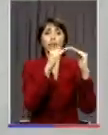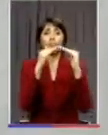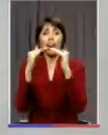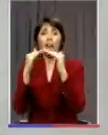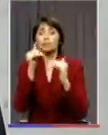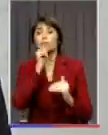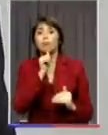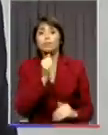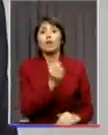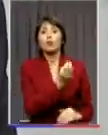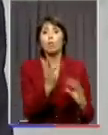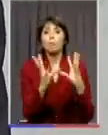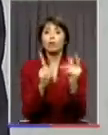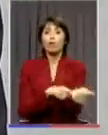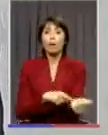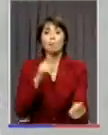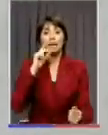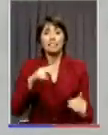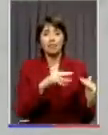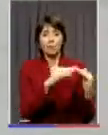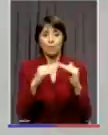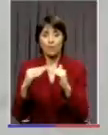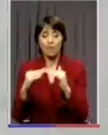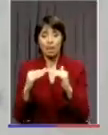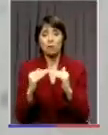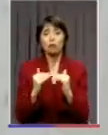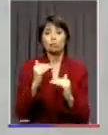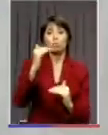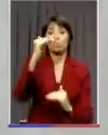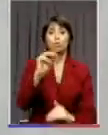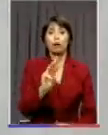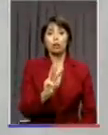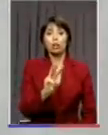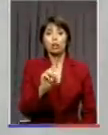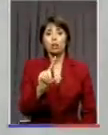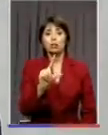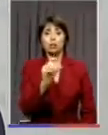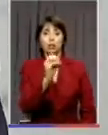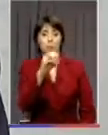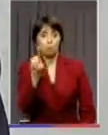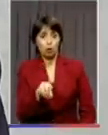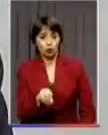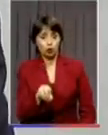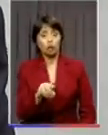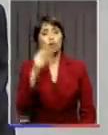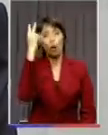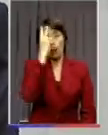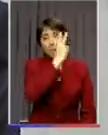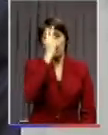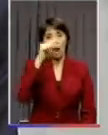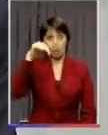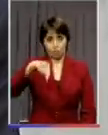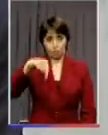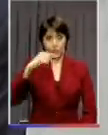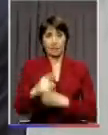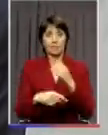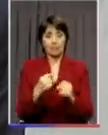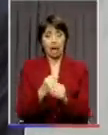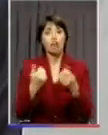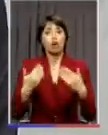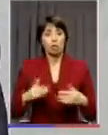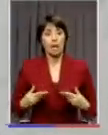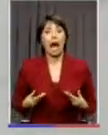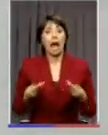o el número de familias sin vivienda creció un 37%. A marzo de este año ya hemos